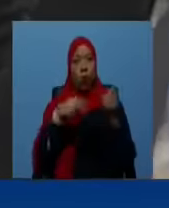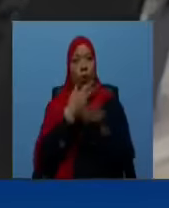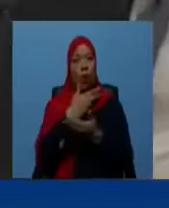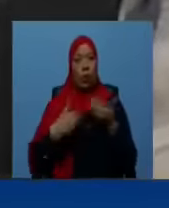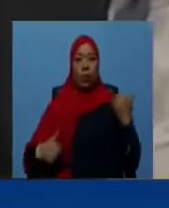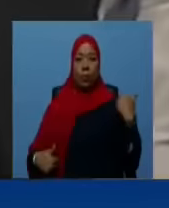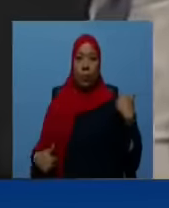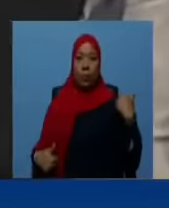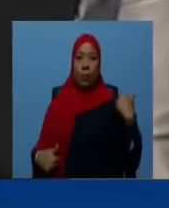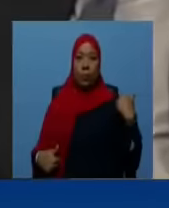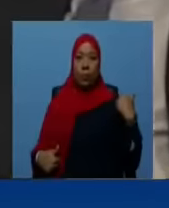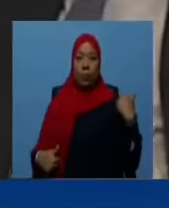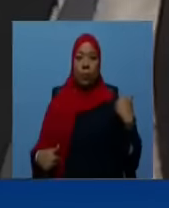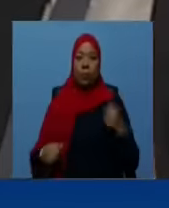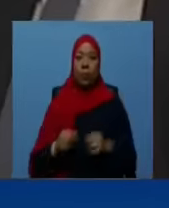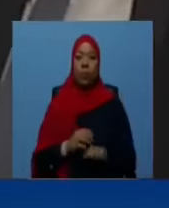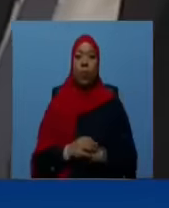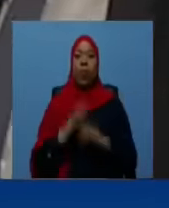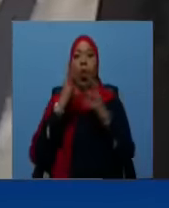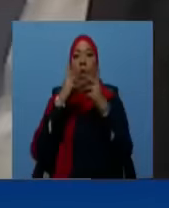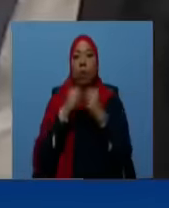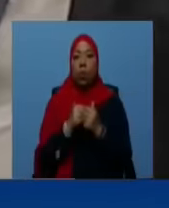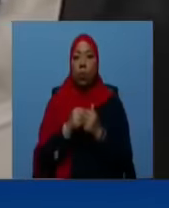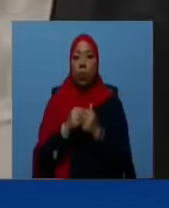ahora. Estos números